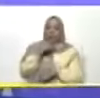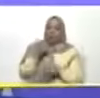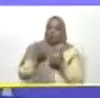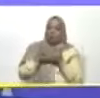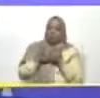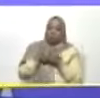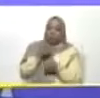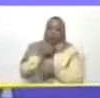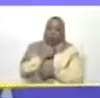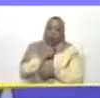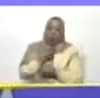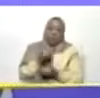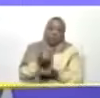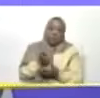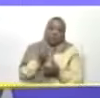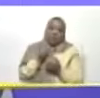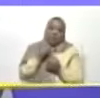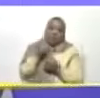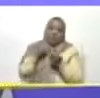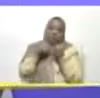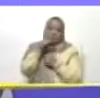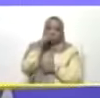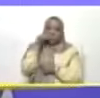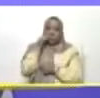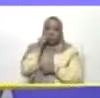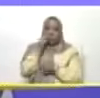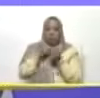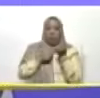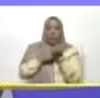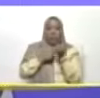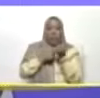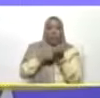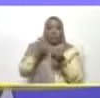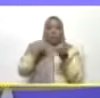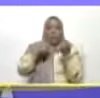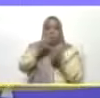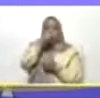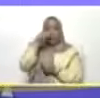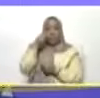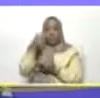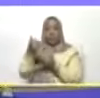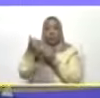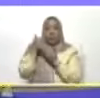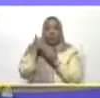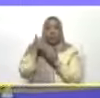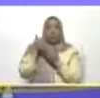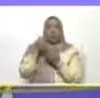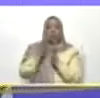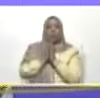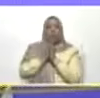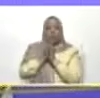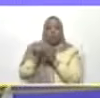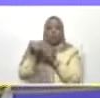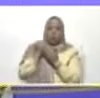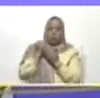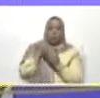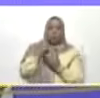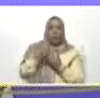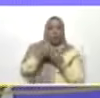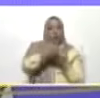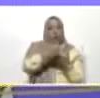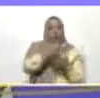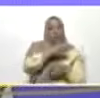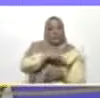así que me gusta mucho este punto quiero apoyarlo Ayúdenme a ayudarlos compañera